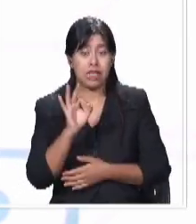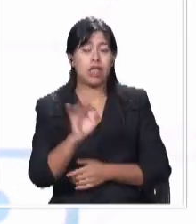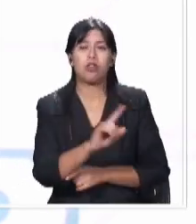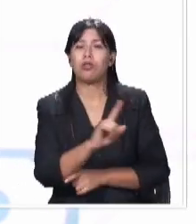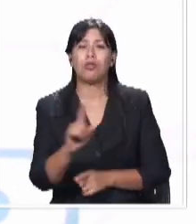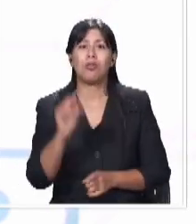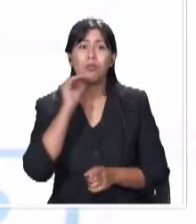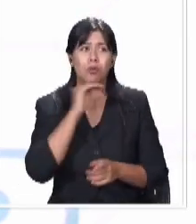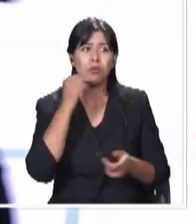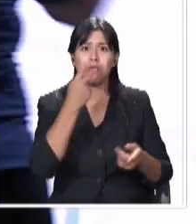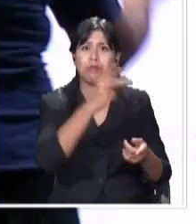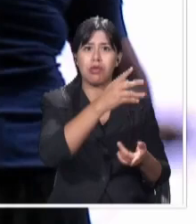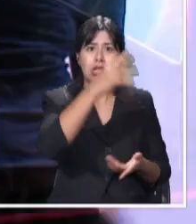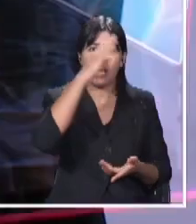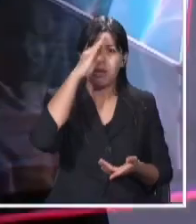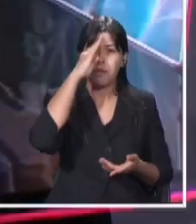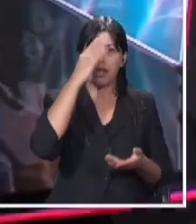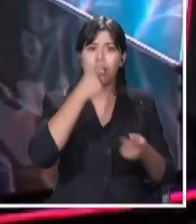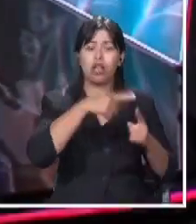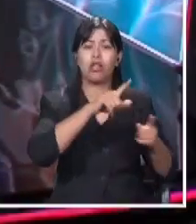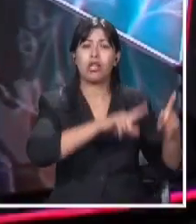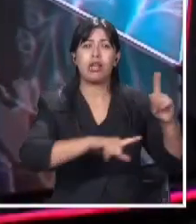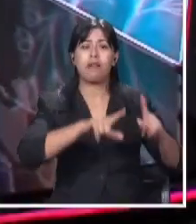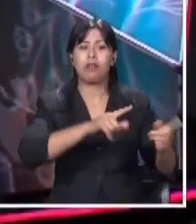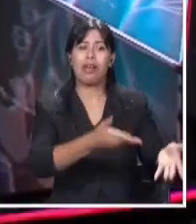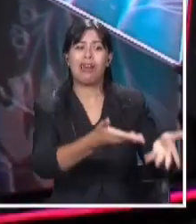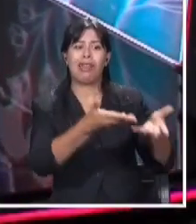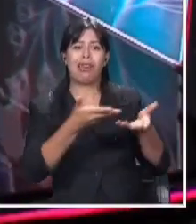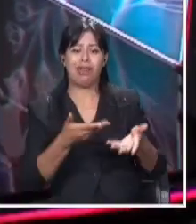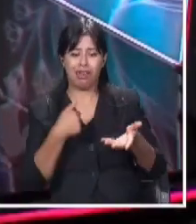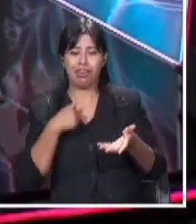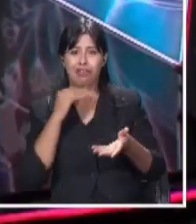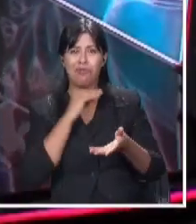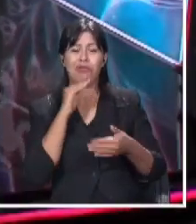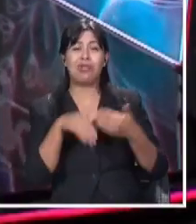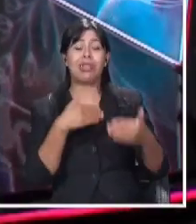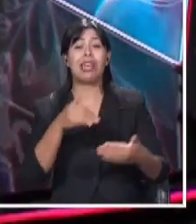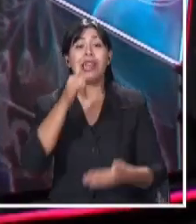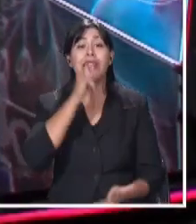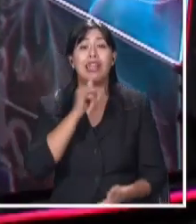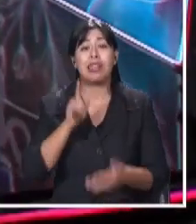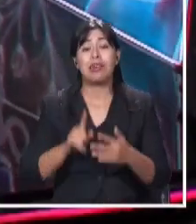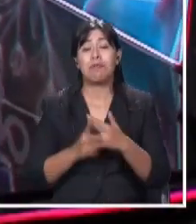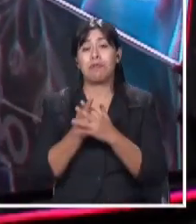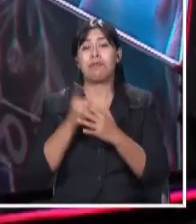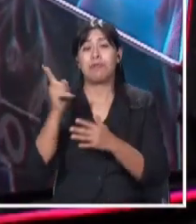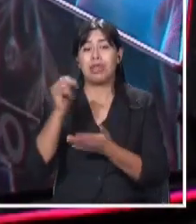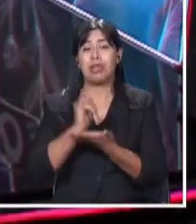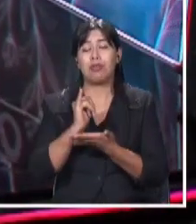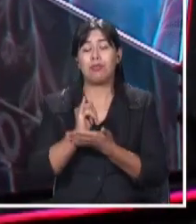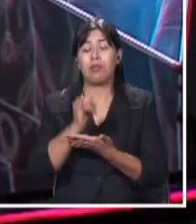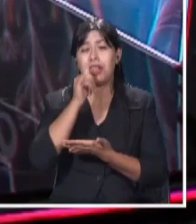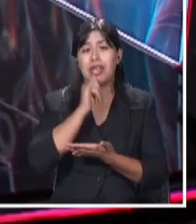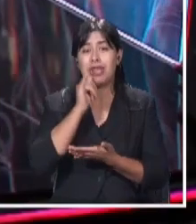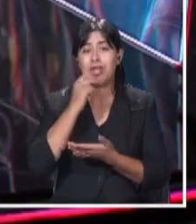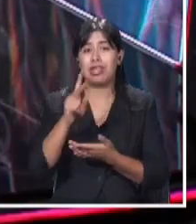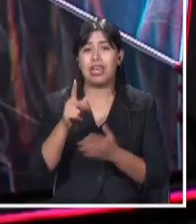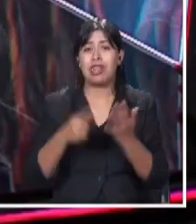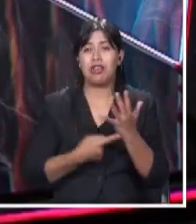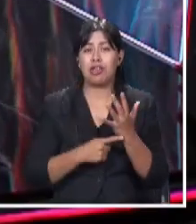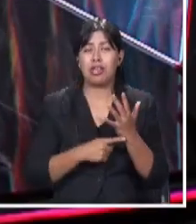que puedo usar la experiencia que ya han adquirido otros laboratorios en el mundo. Es fabricado en Italia, en el Instituto Italiano de Tecnología. Acá hay otro